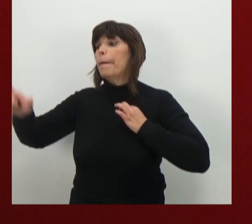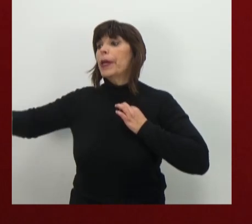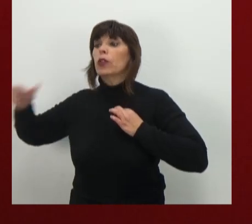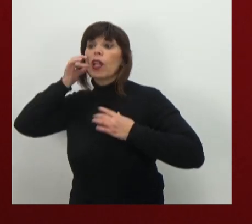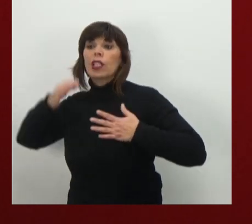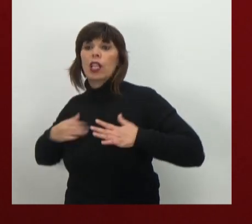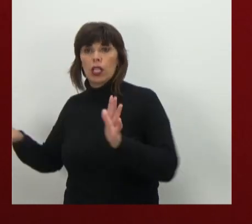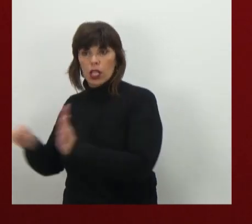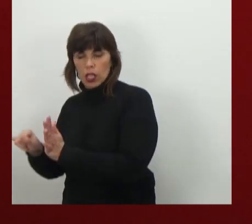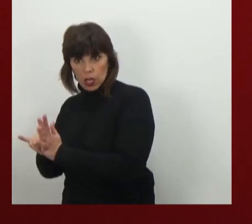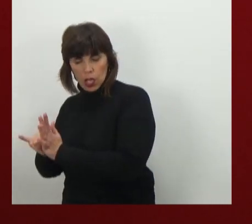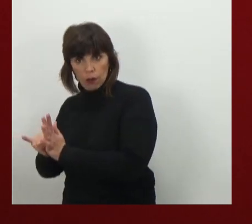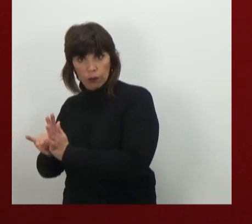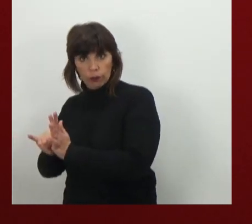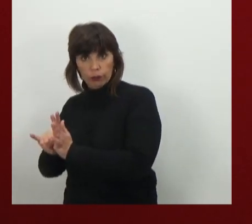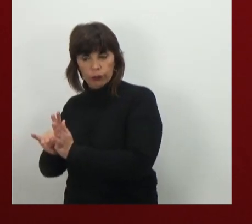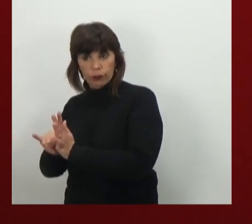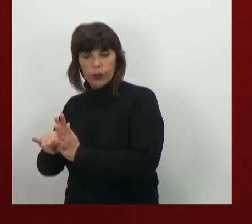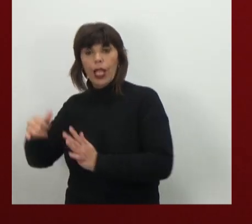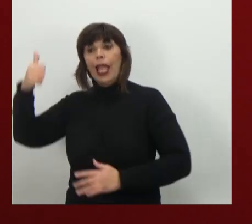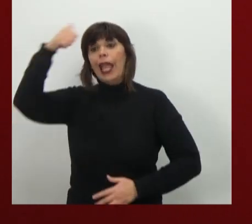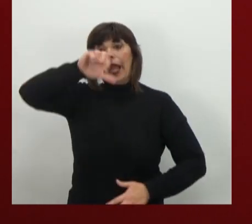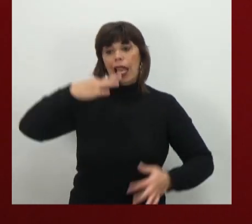están sanas, el leproso